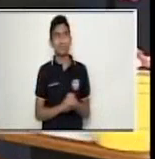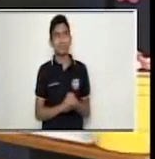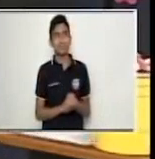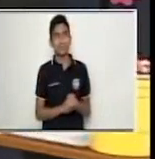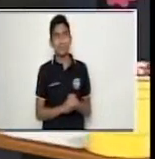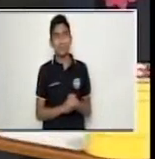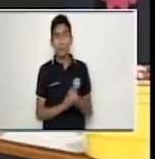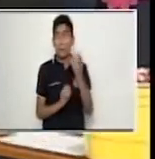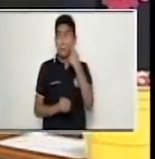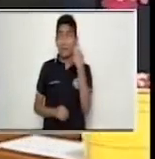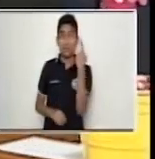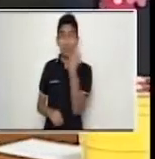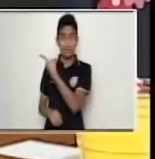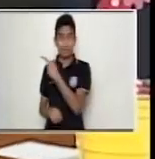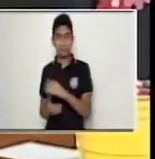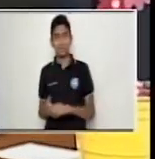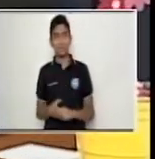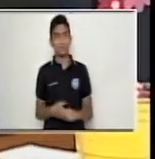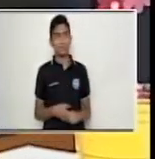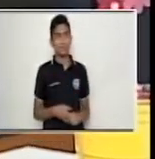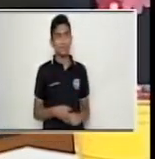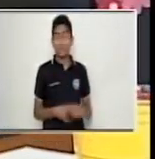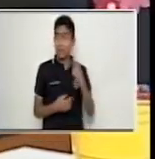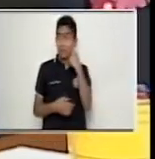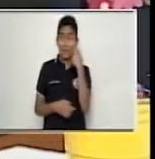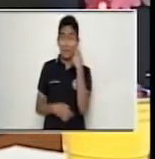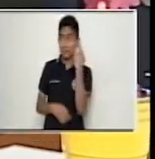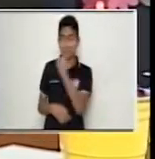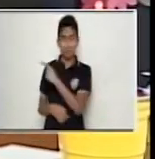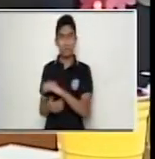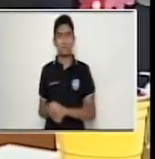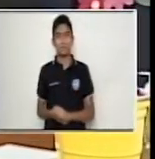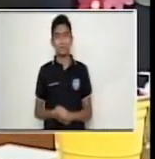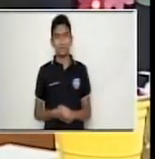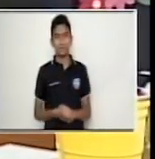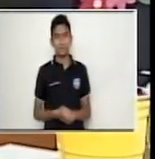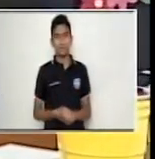Vamos a hacer aquí un cuadriculado